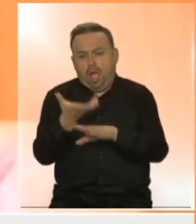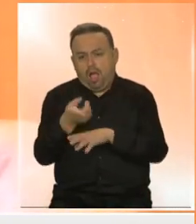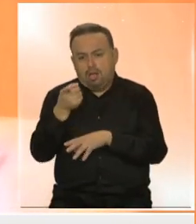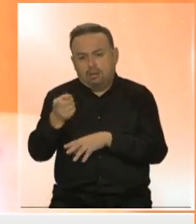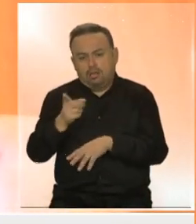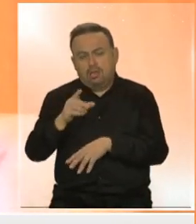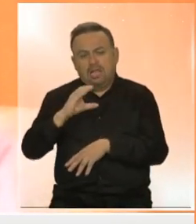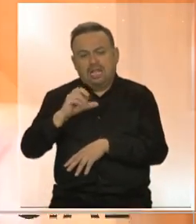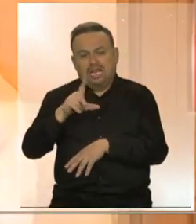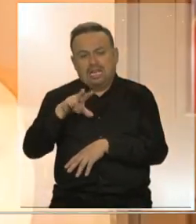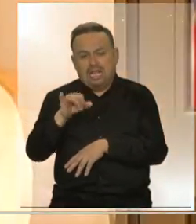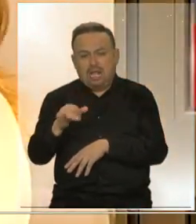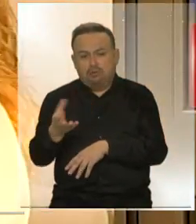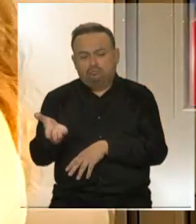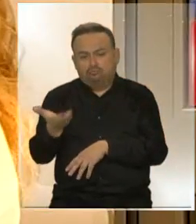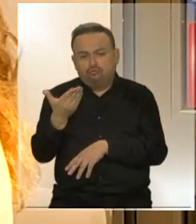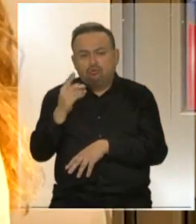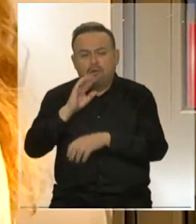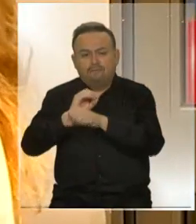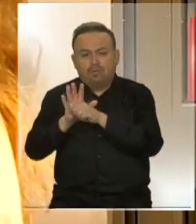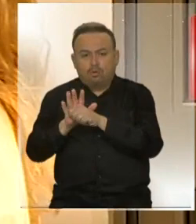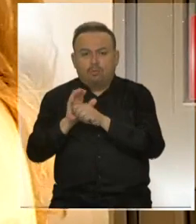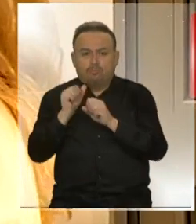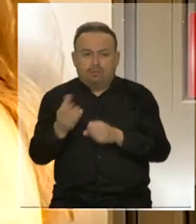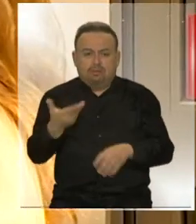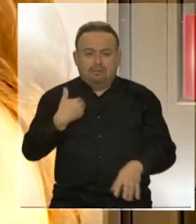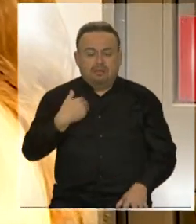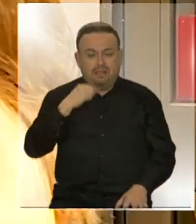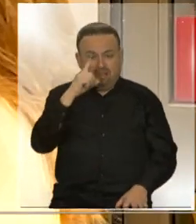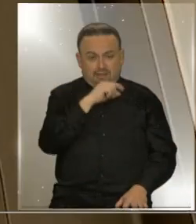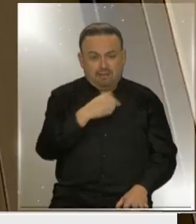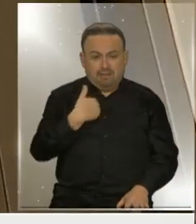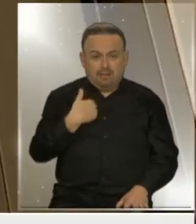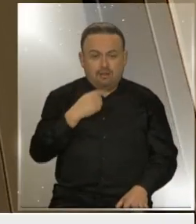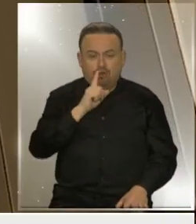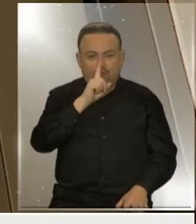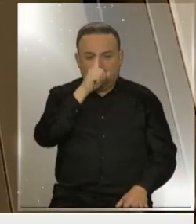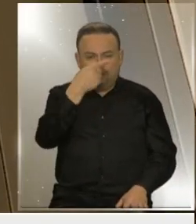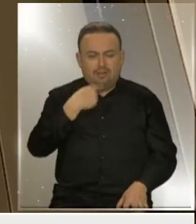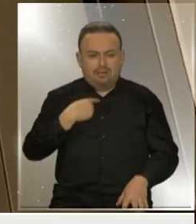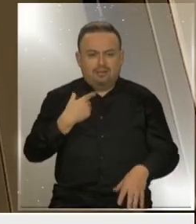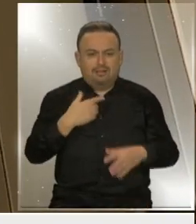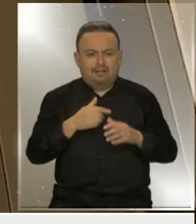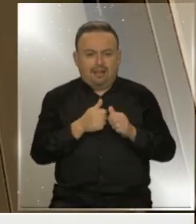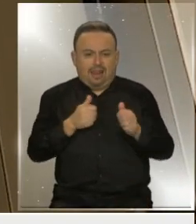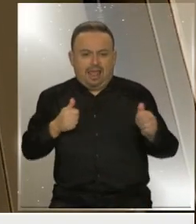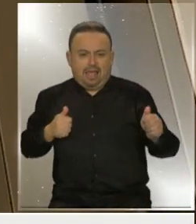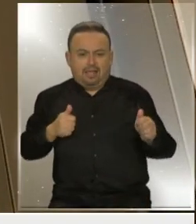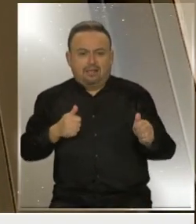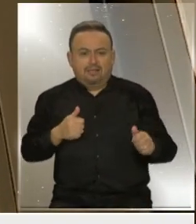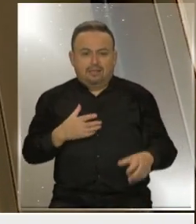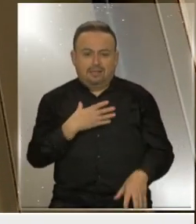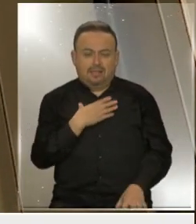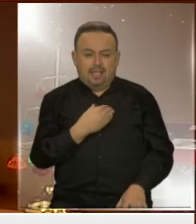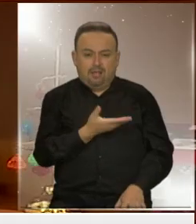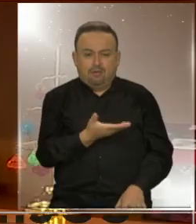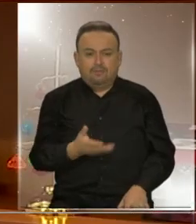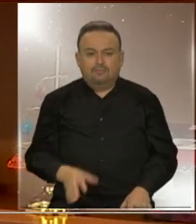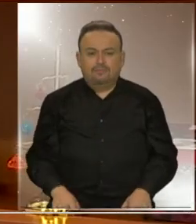en la clínica. Ha sido difícil porque uno no está acostumbrado a estar tan alejado.